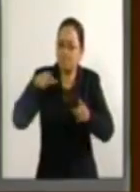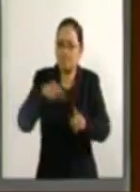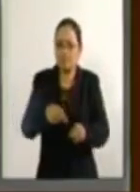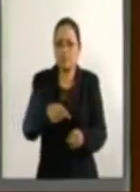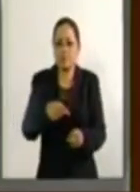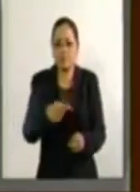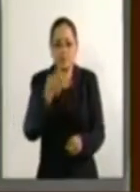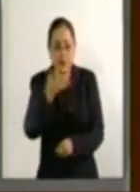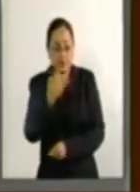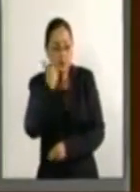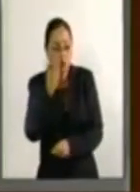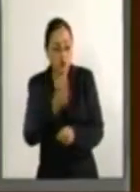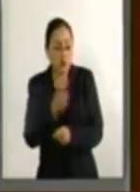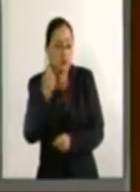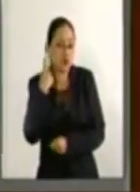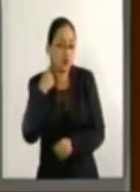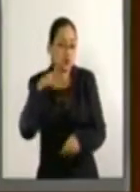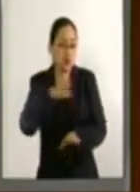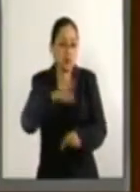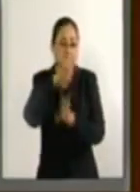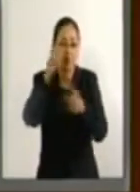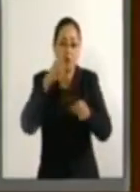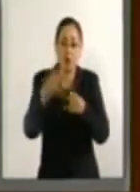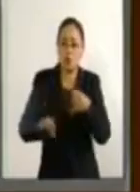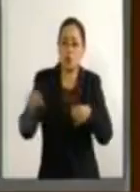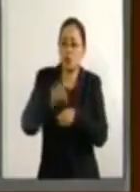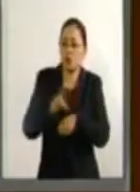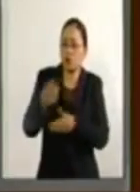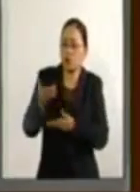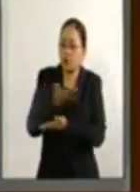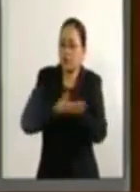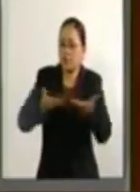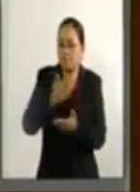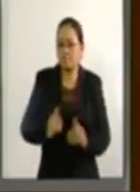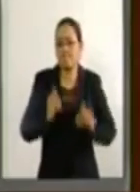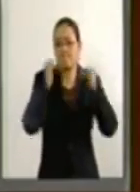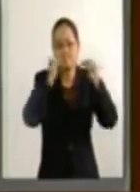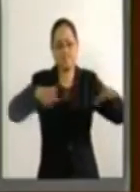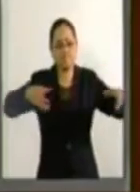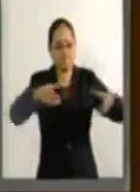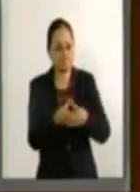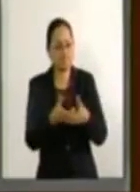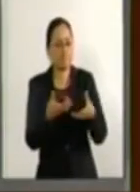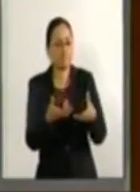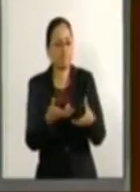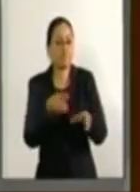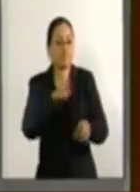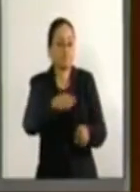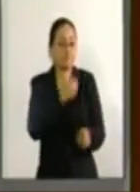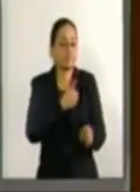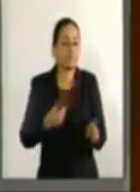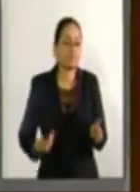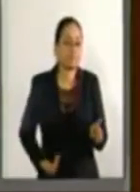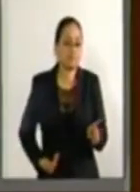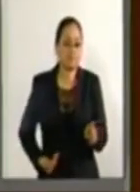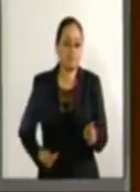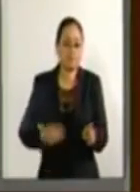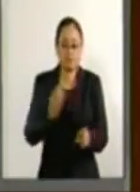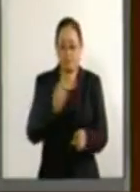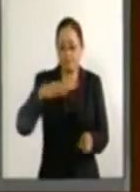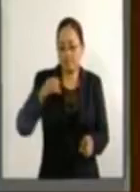esta voluntad política que se dio en el último diálogo de alto nivel, claro, entre el presidente Barack